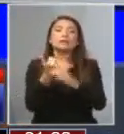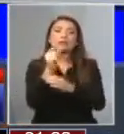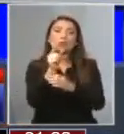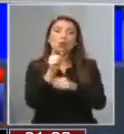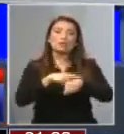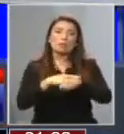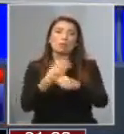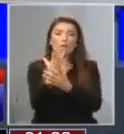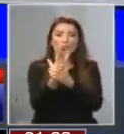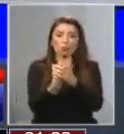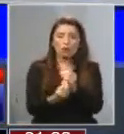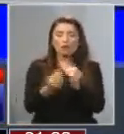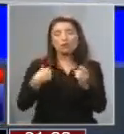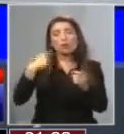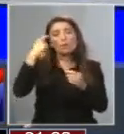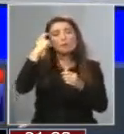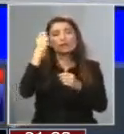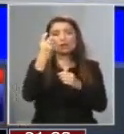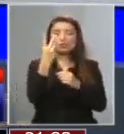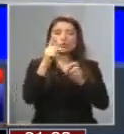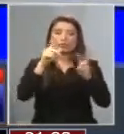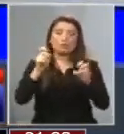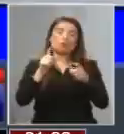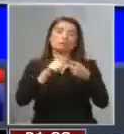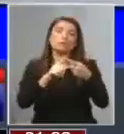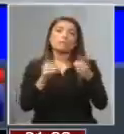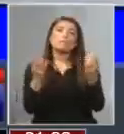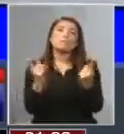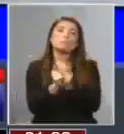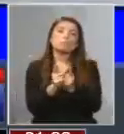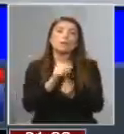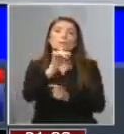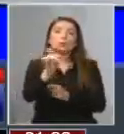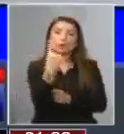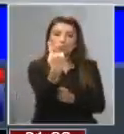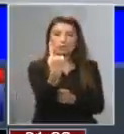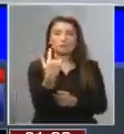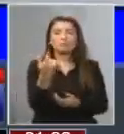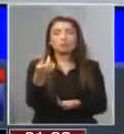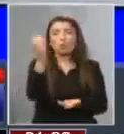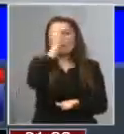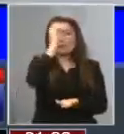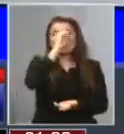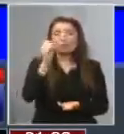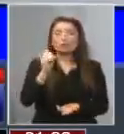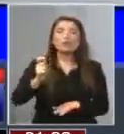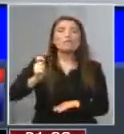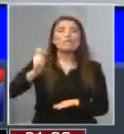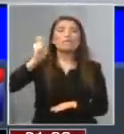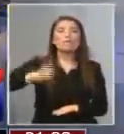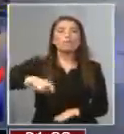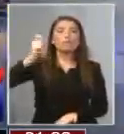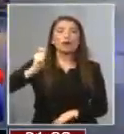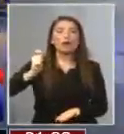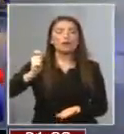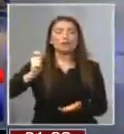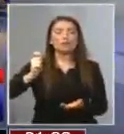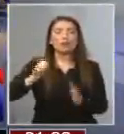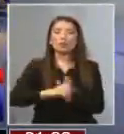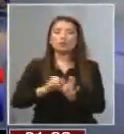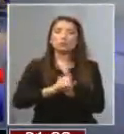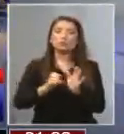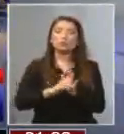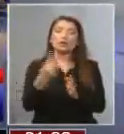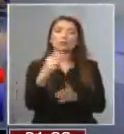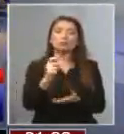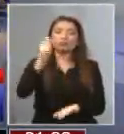En primer lugar, voy a resumir en una pregunta. ¿Qué le pareció el fallo o la decisión del Tribunal Constitucional y cuáles son las salidas